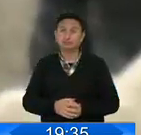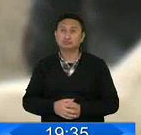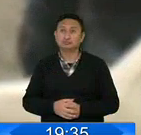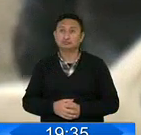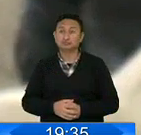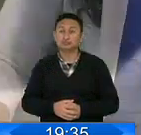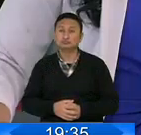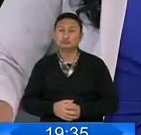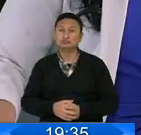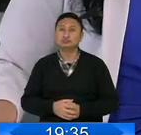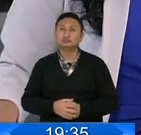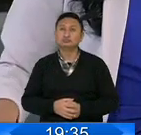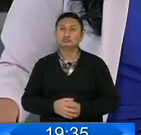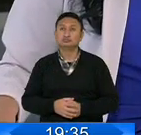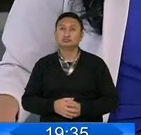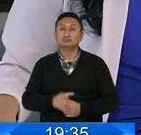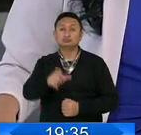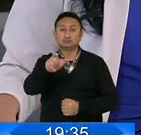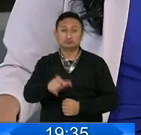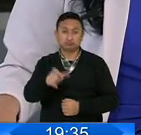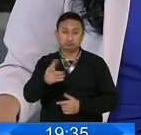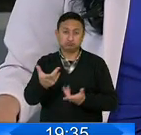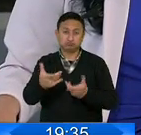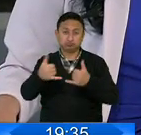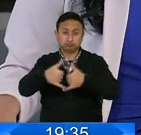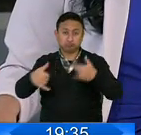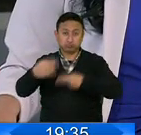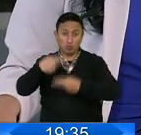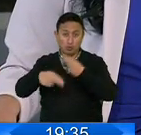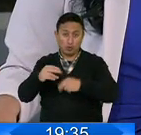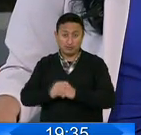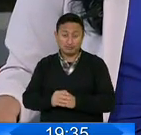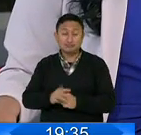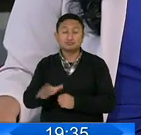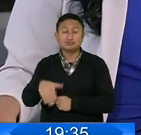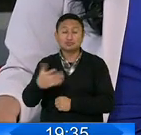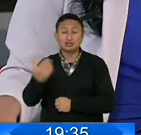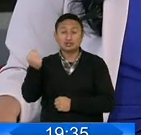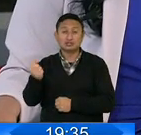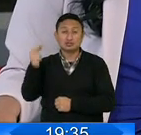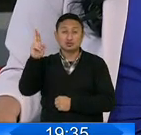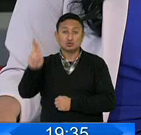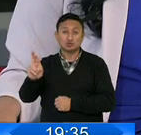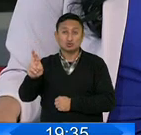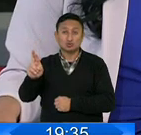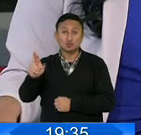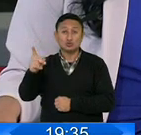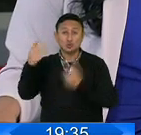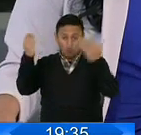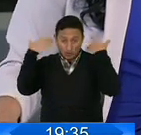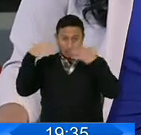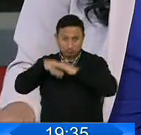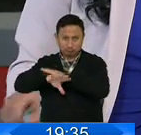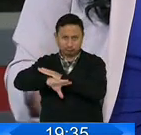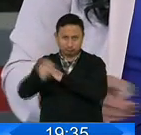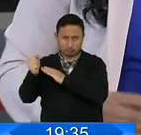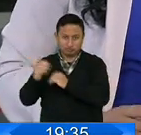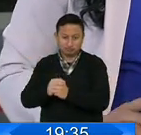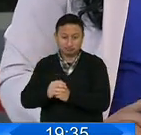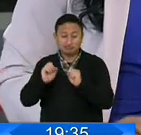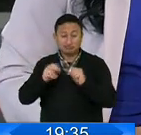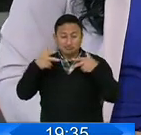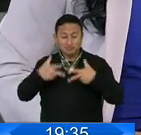Casamen. Delincuentes asaltaron un local de comidas ubicado en el suroeste de la ciudad de Guayaquil. Cámaras de seguridad